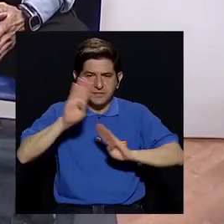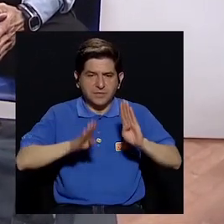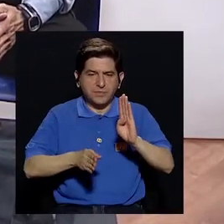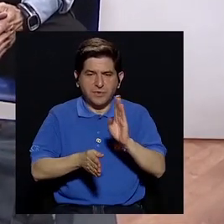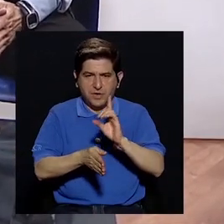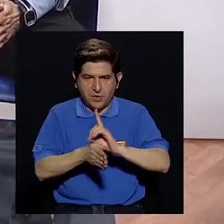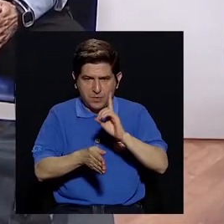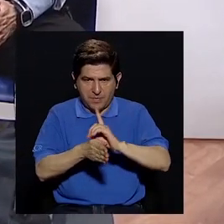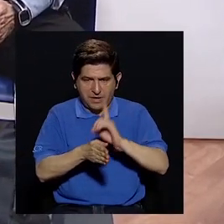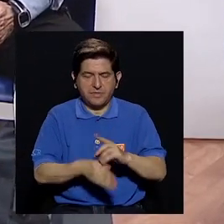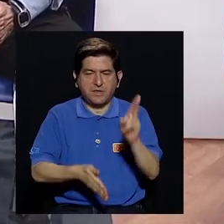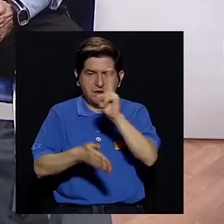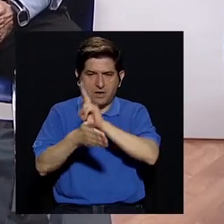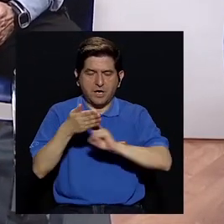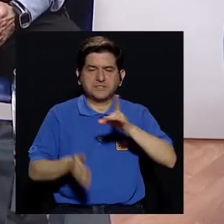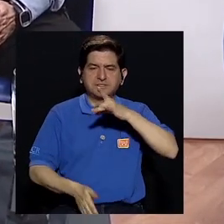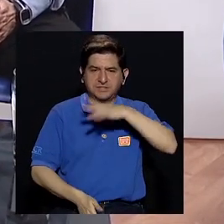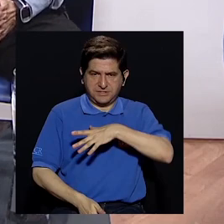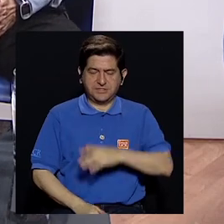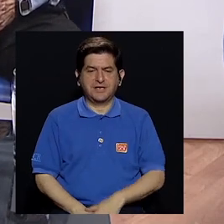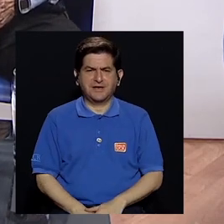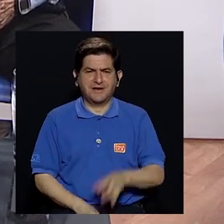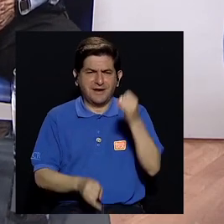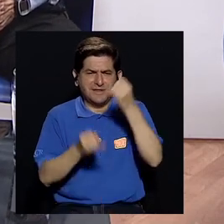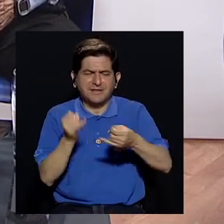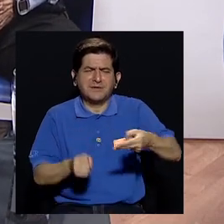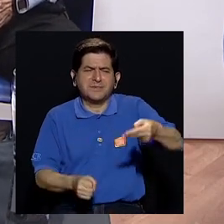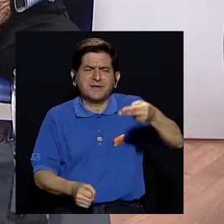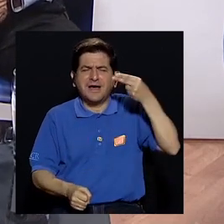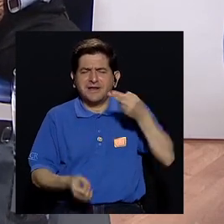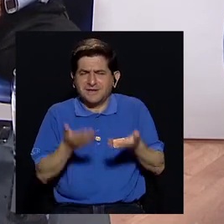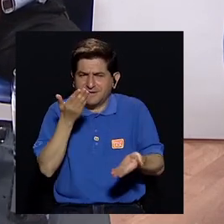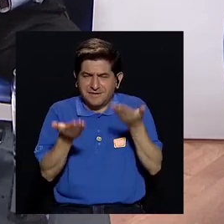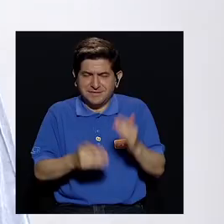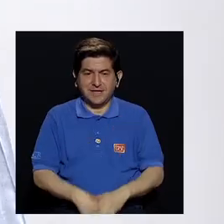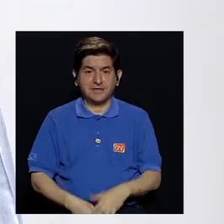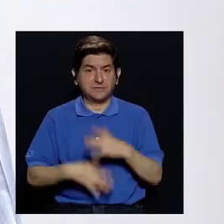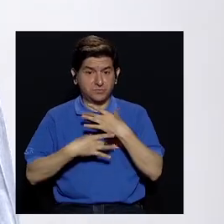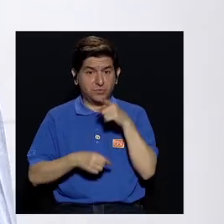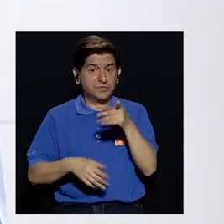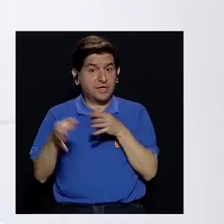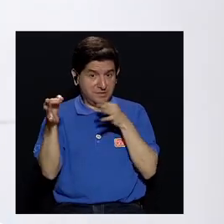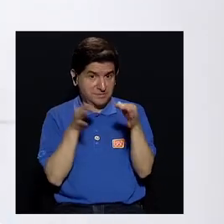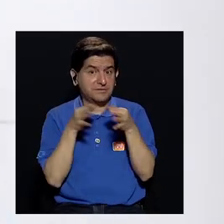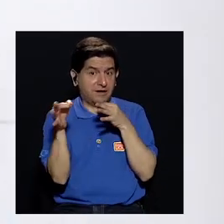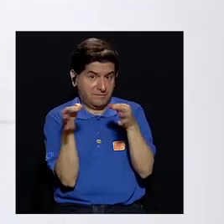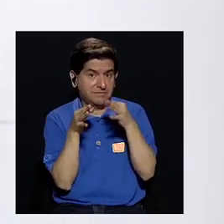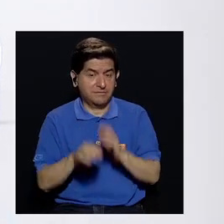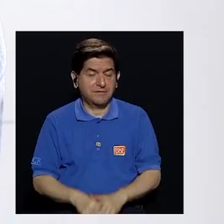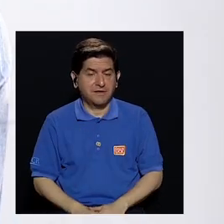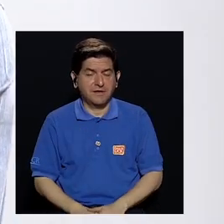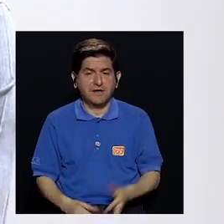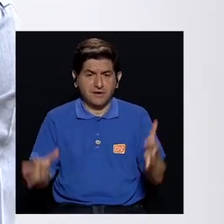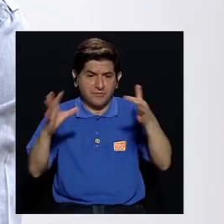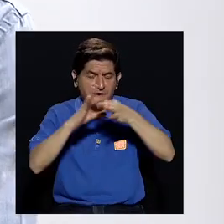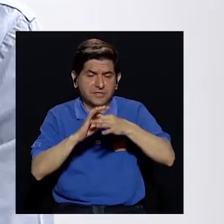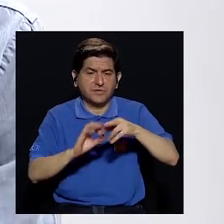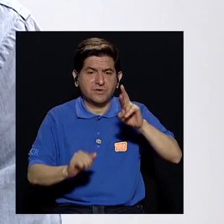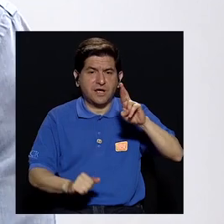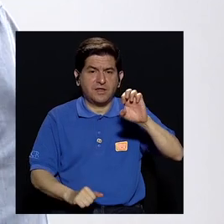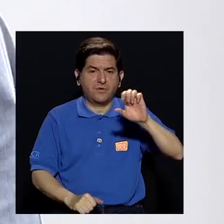ciencias biomédicas de la facultad de medicina de la universidad de chile a ver si terminamos desde el recuento histórico